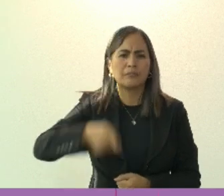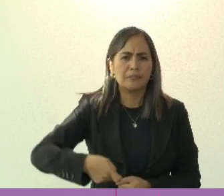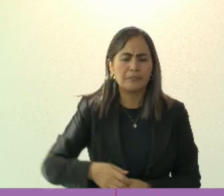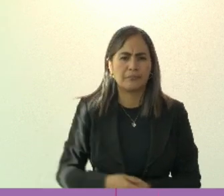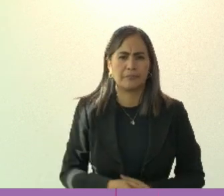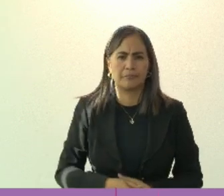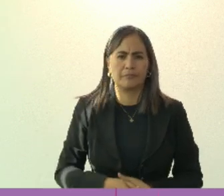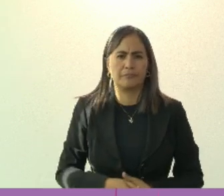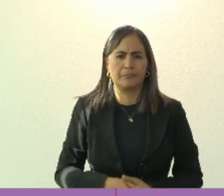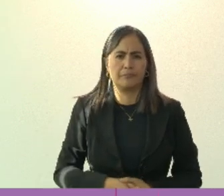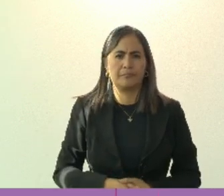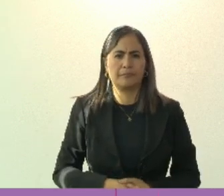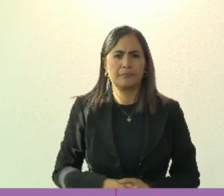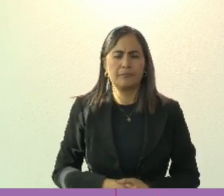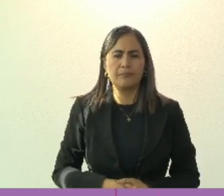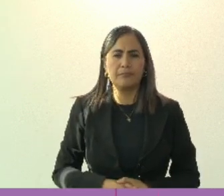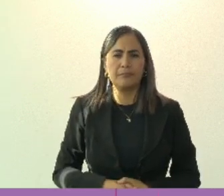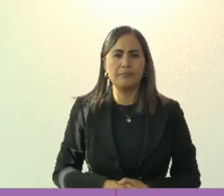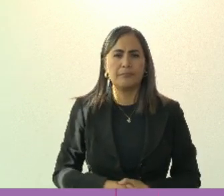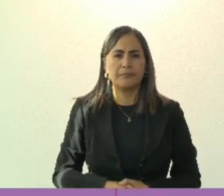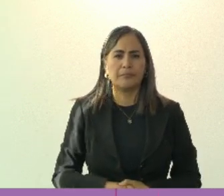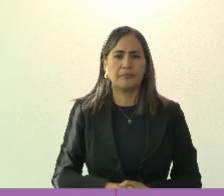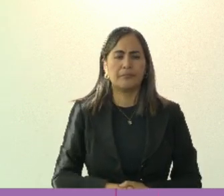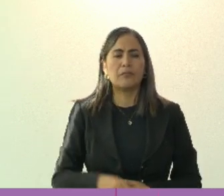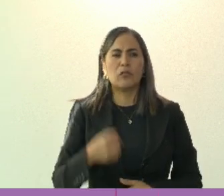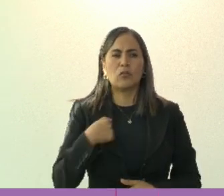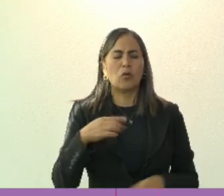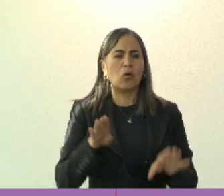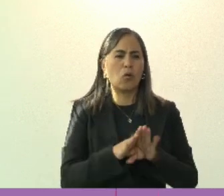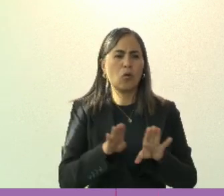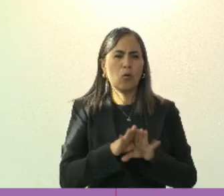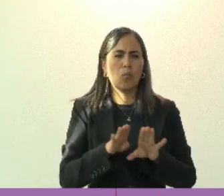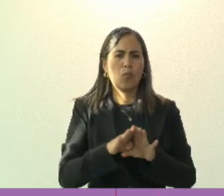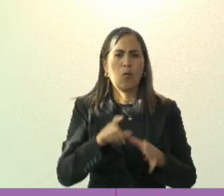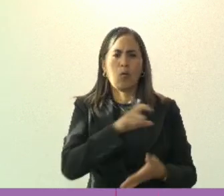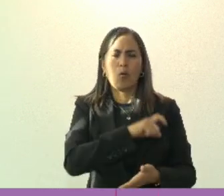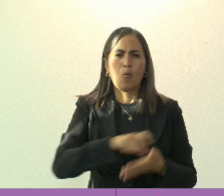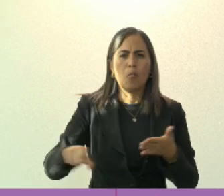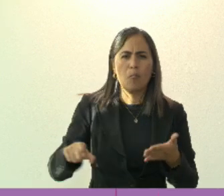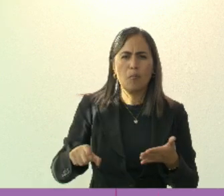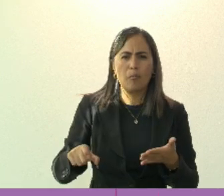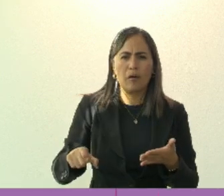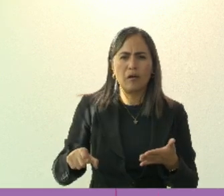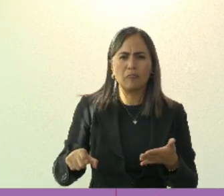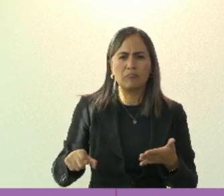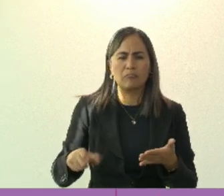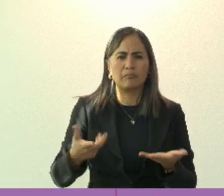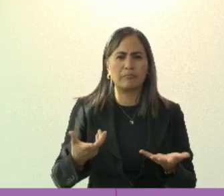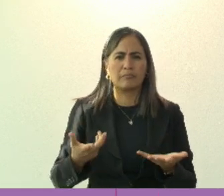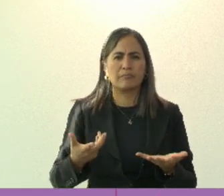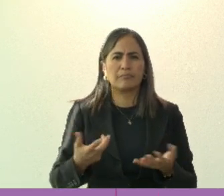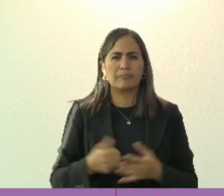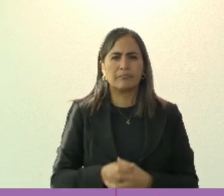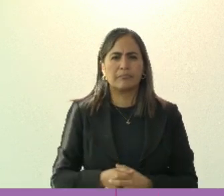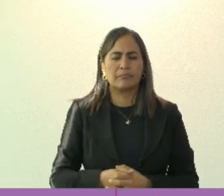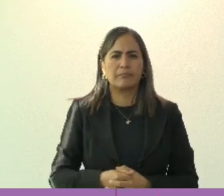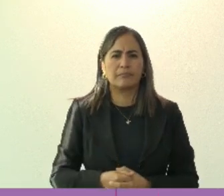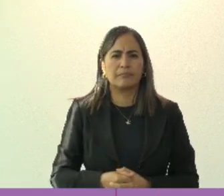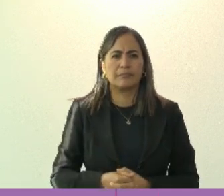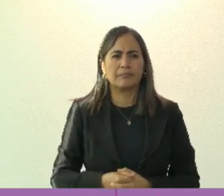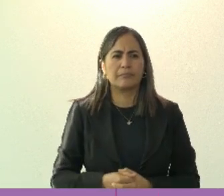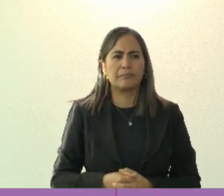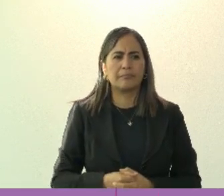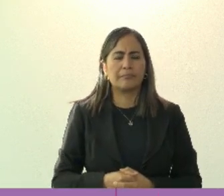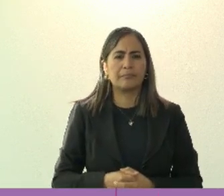sí salir a ver cómo voy a comprar. ¿Y cómo voy a comprar? Pues voy a comprar con cualquiera de las formas que hay